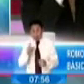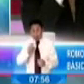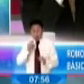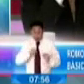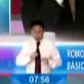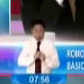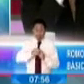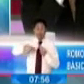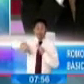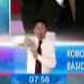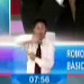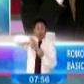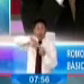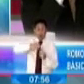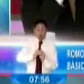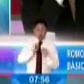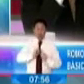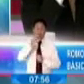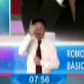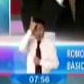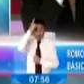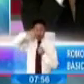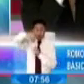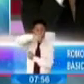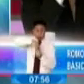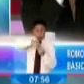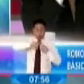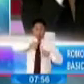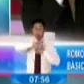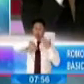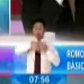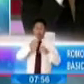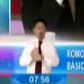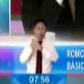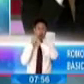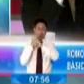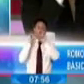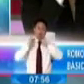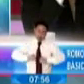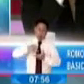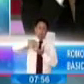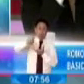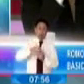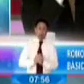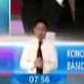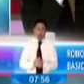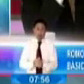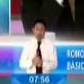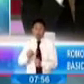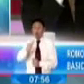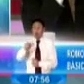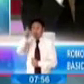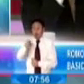hacer, renegociar, reprogramar, pero todos tenemos que cumplir nuestras obligaciones, porque alguien más depende de esa obligación. Si